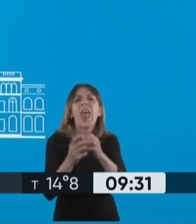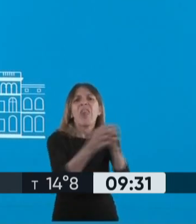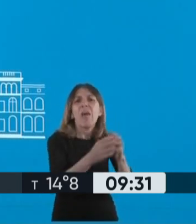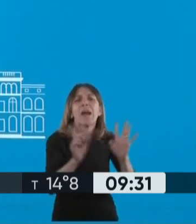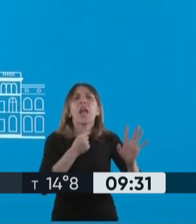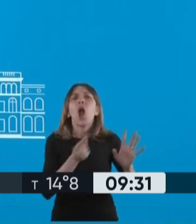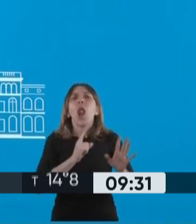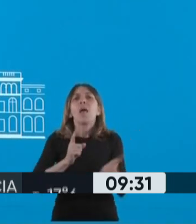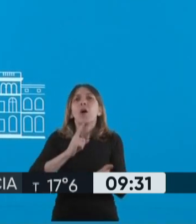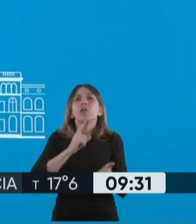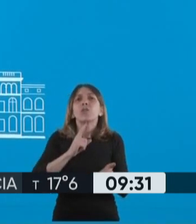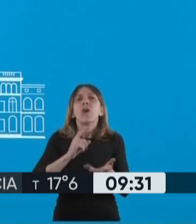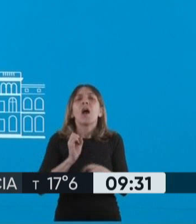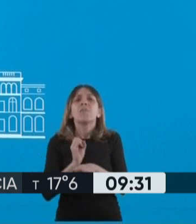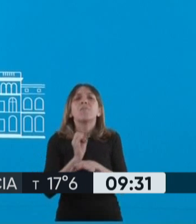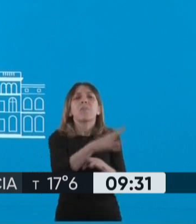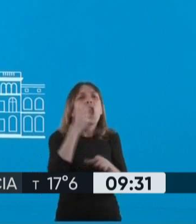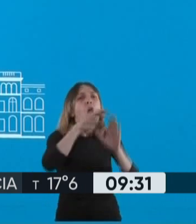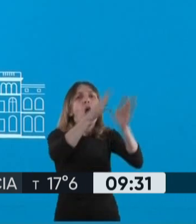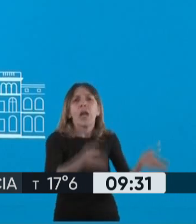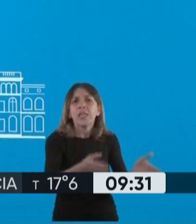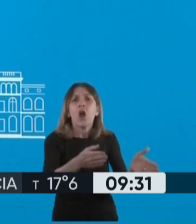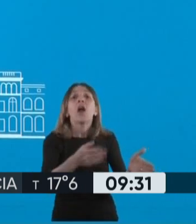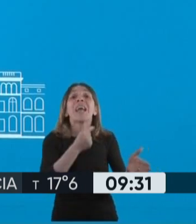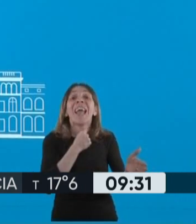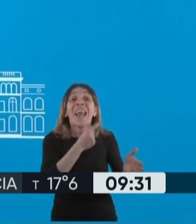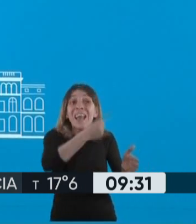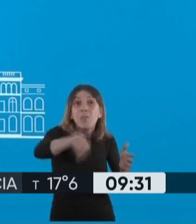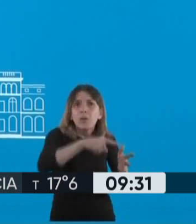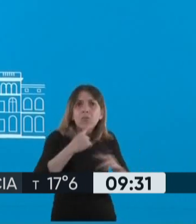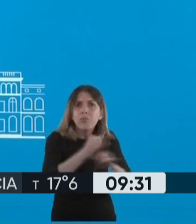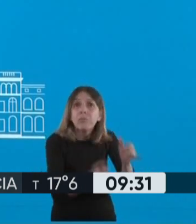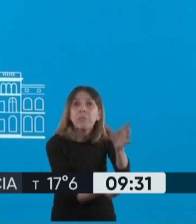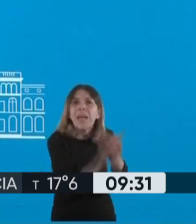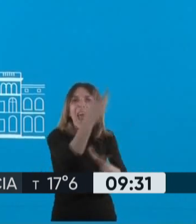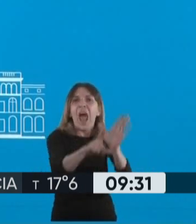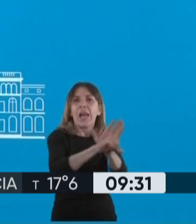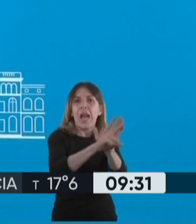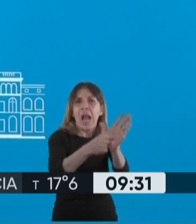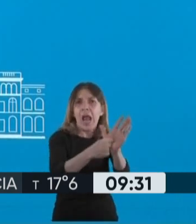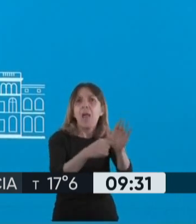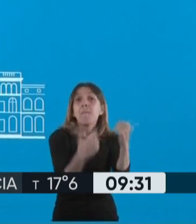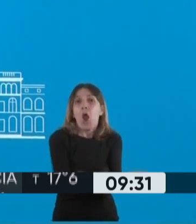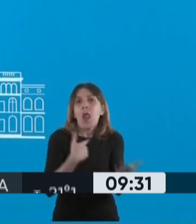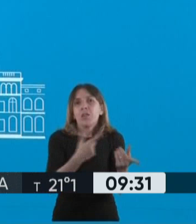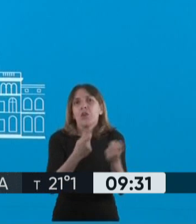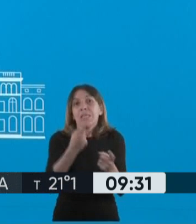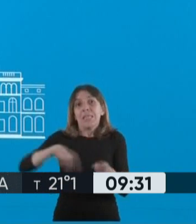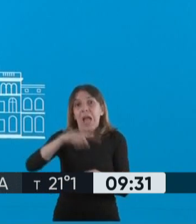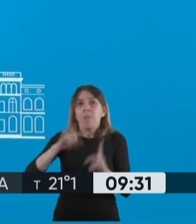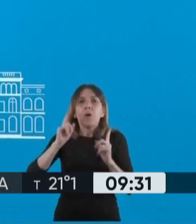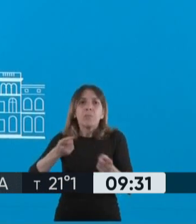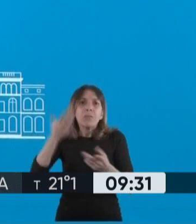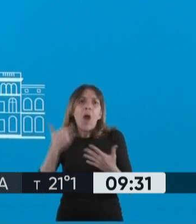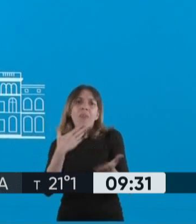un anuncio o no queremos enviar un proyecto al Congreso. Queremos que salga un proyecto y queremos que haya una ley. Entonces, por lo tanto, creemos que es preciso que haya